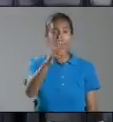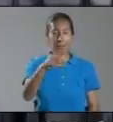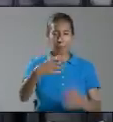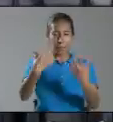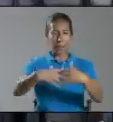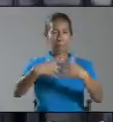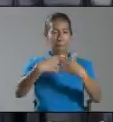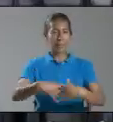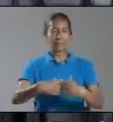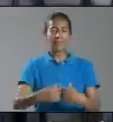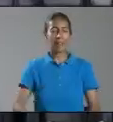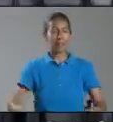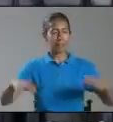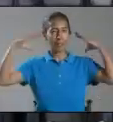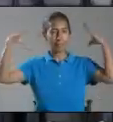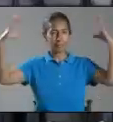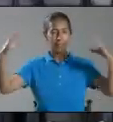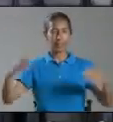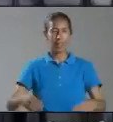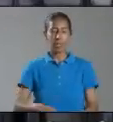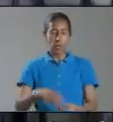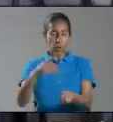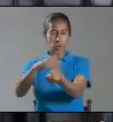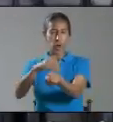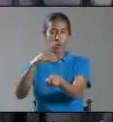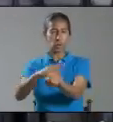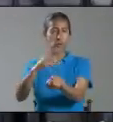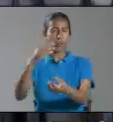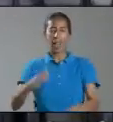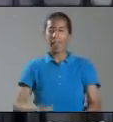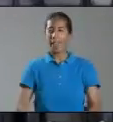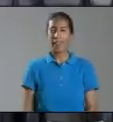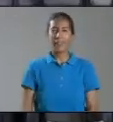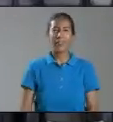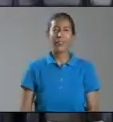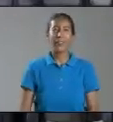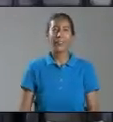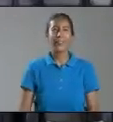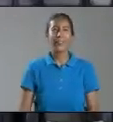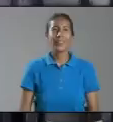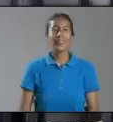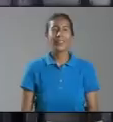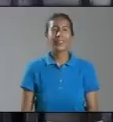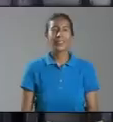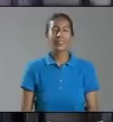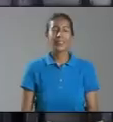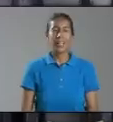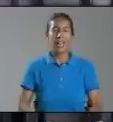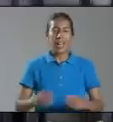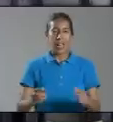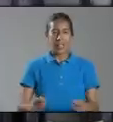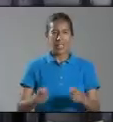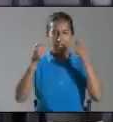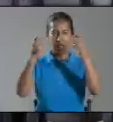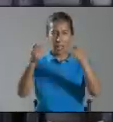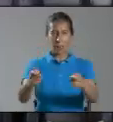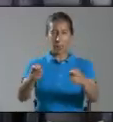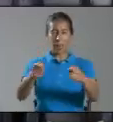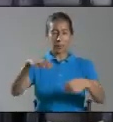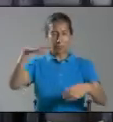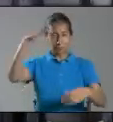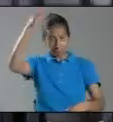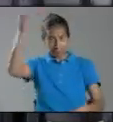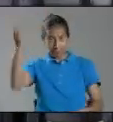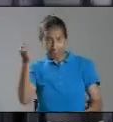licenciado no sé qué, doctorado no sé cuánto, máster en divinidad, no, máster en saber qué cosa, graduado en Harvard, y